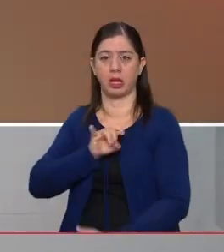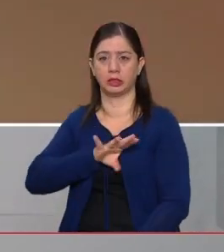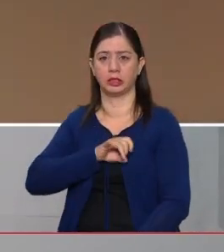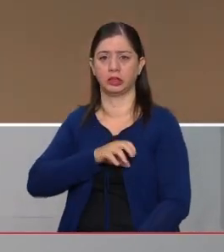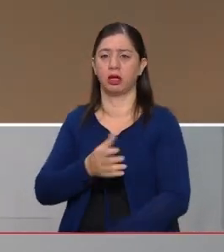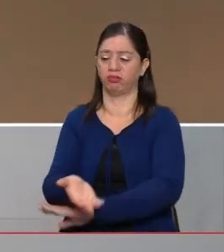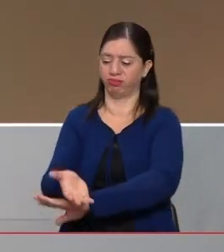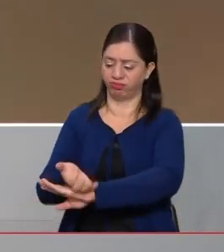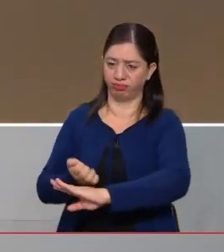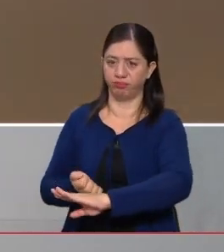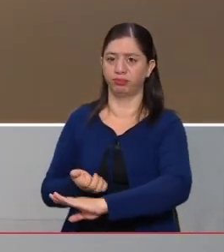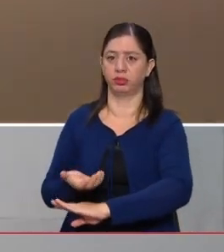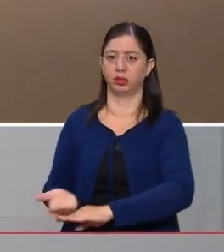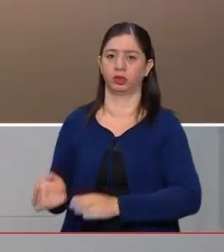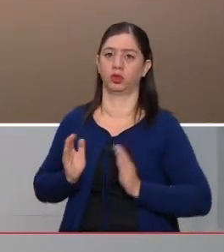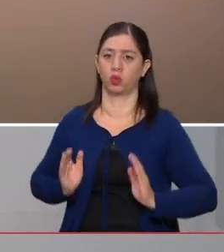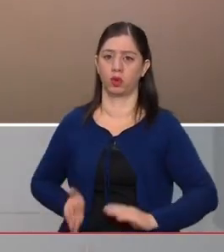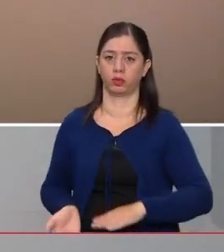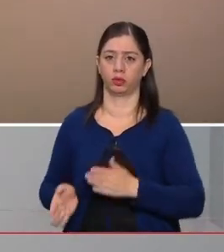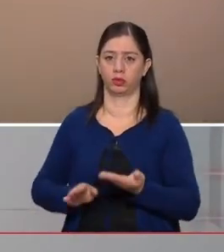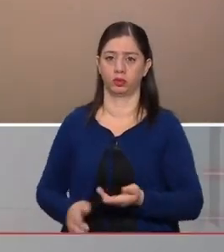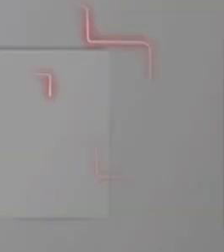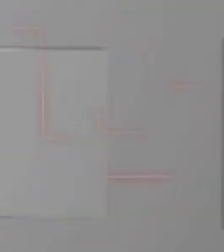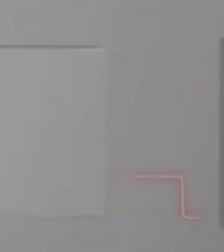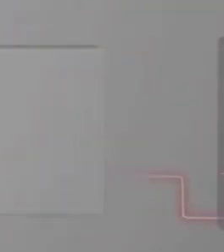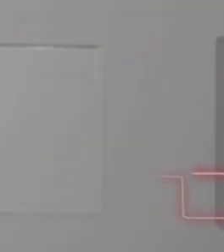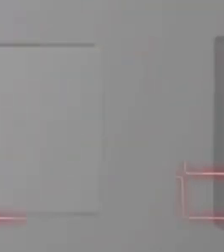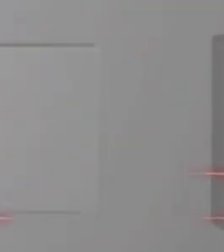exigir justicia y repatriar el cuerpo.